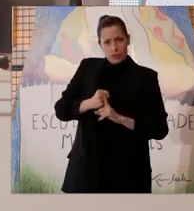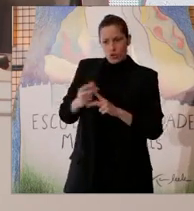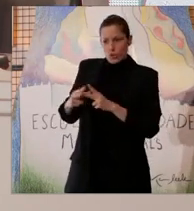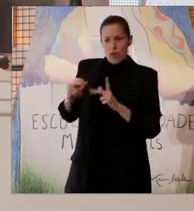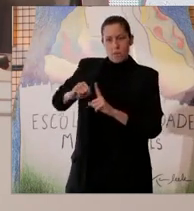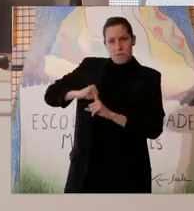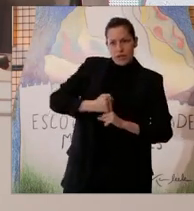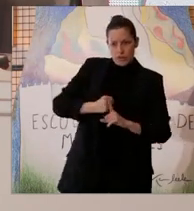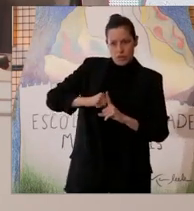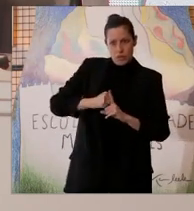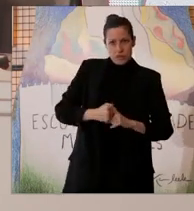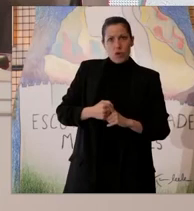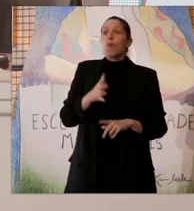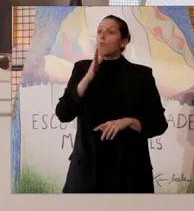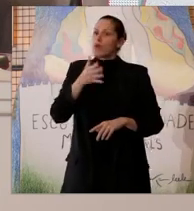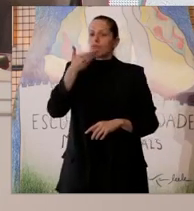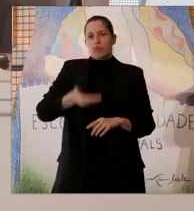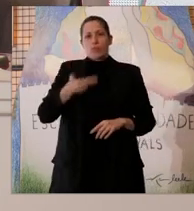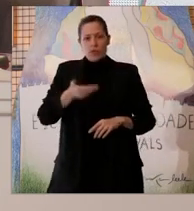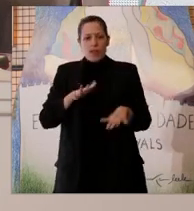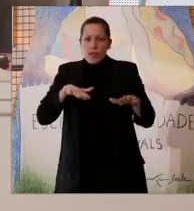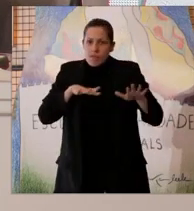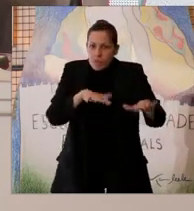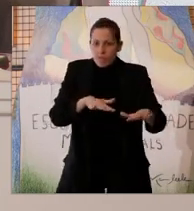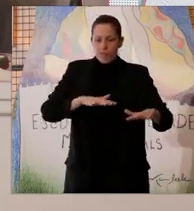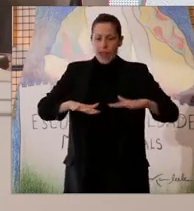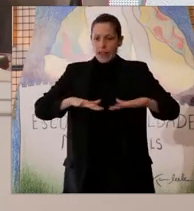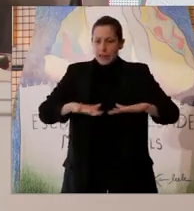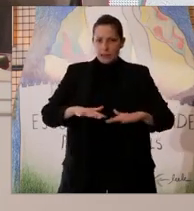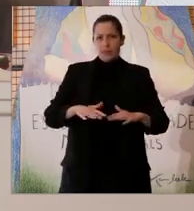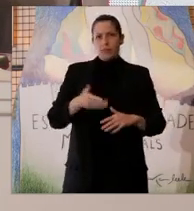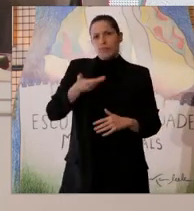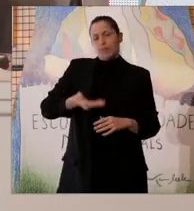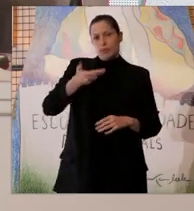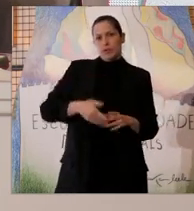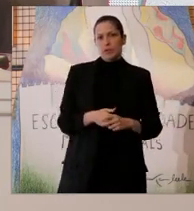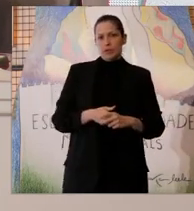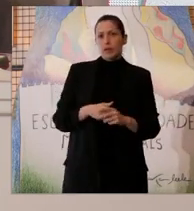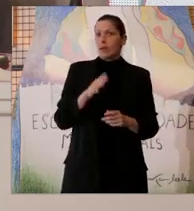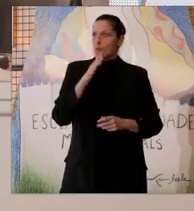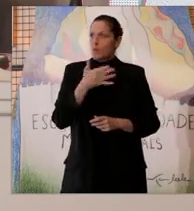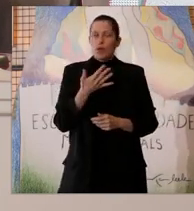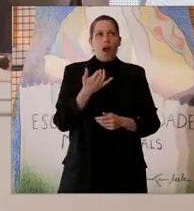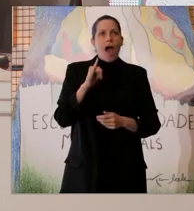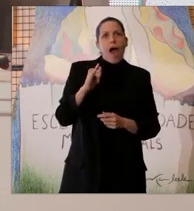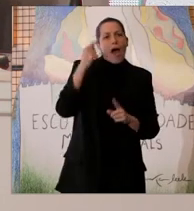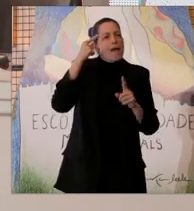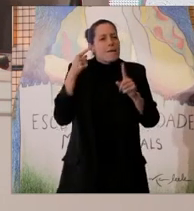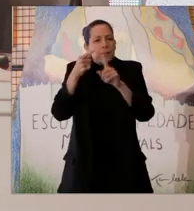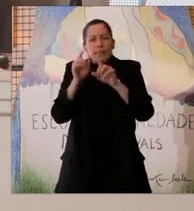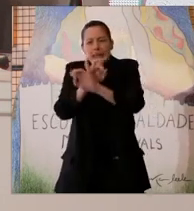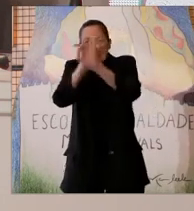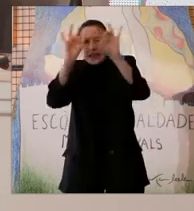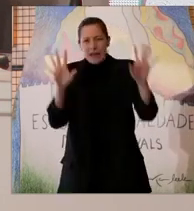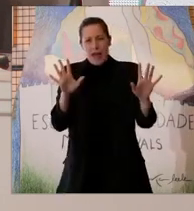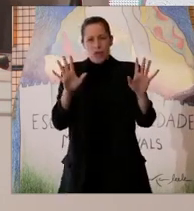es tan importante la movilización y por eso es tan importante la unidad de los movimientos cuando quieres tienes un objetivo Claro que es el de